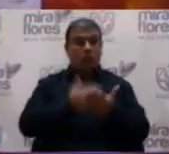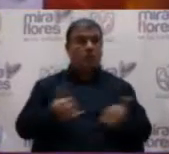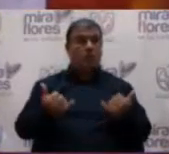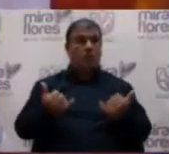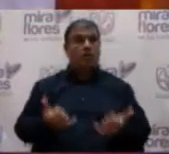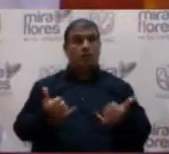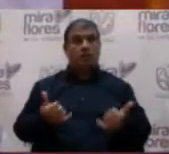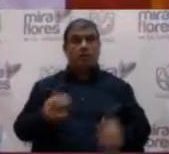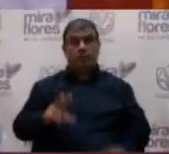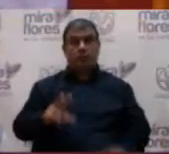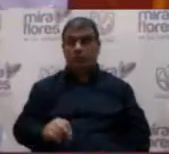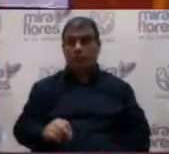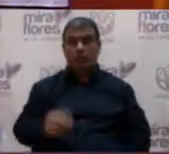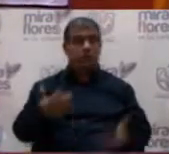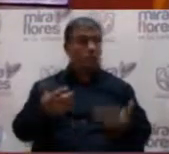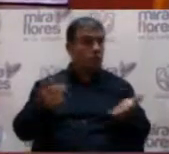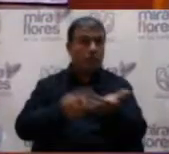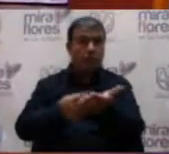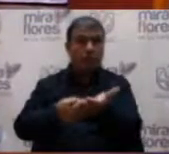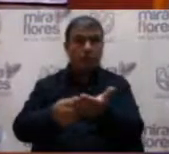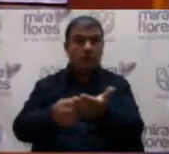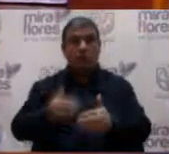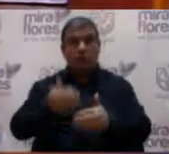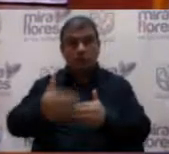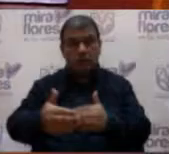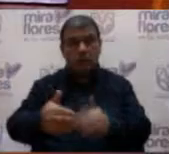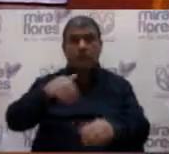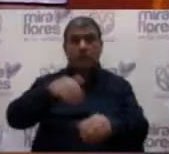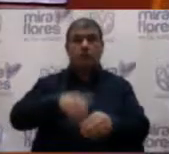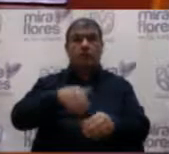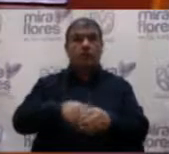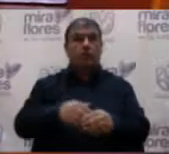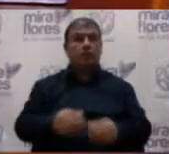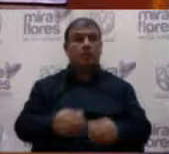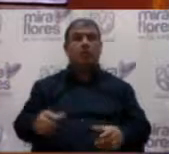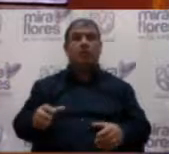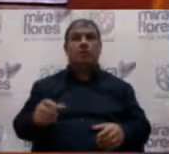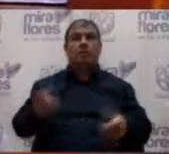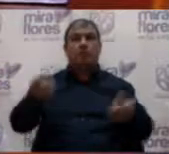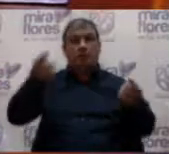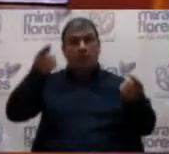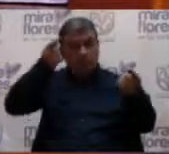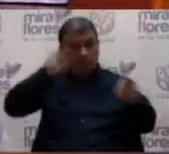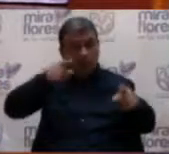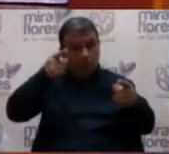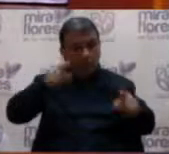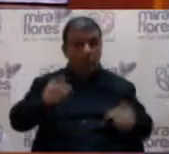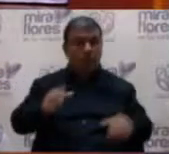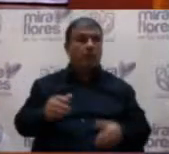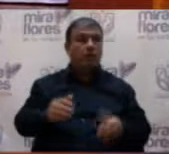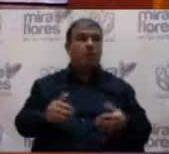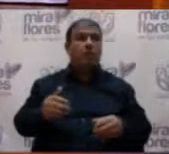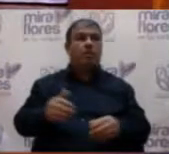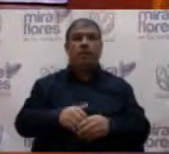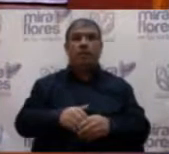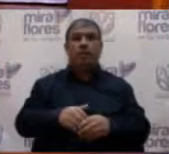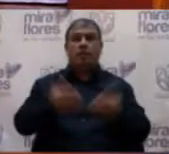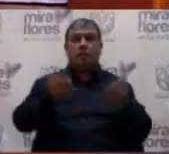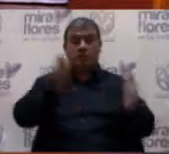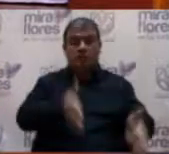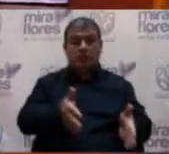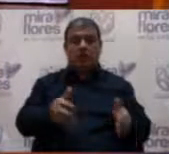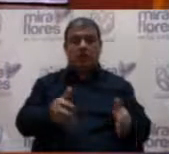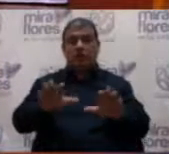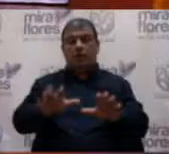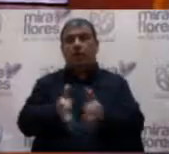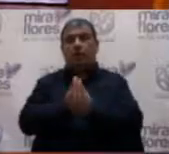día. Si no hay debate, procederemos a votar. Aquellos miembros del Consejo que estén a favor de pasar la solicitud del regidor